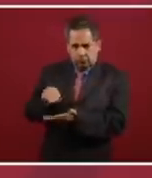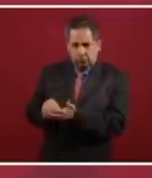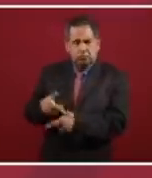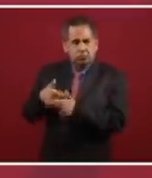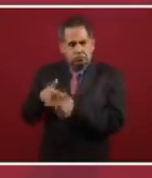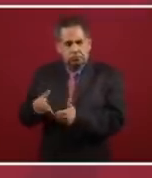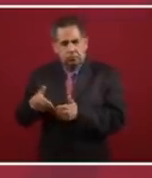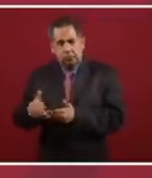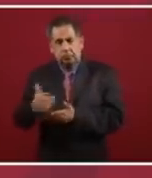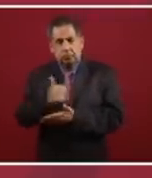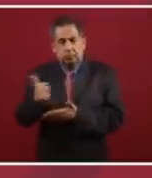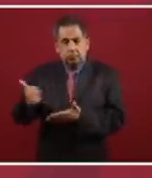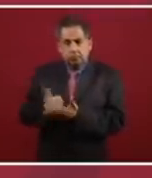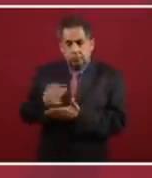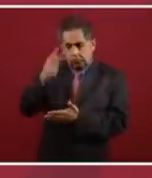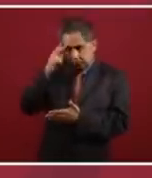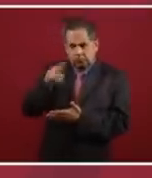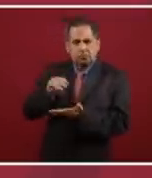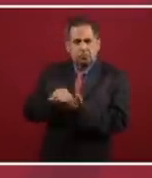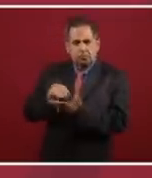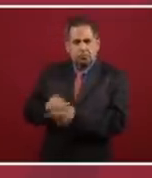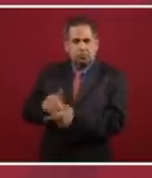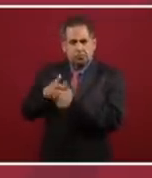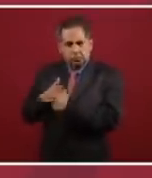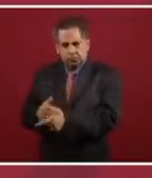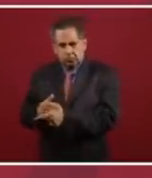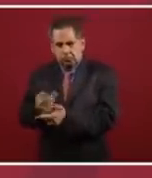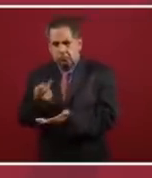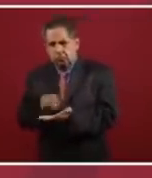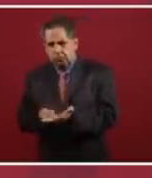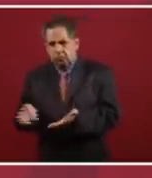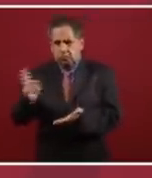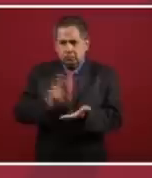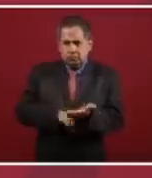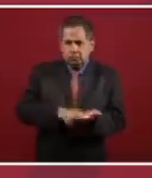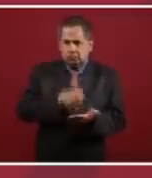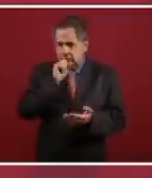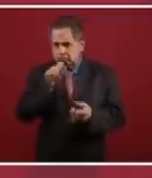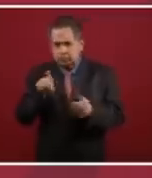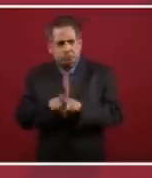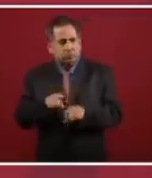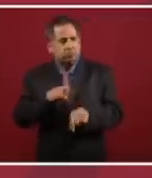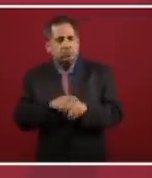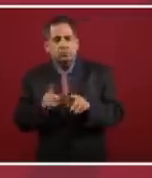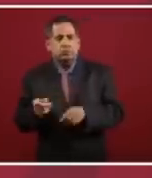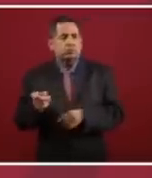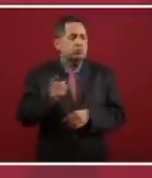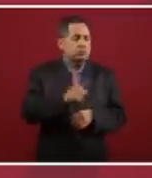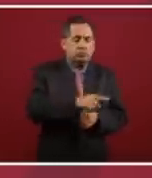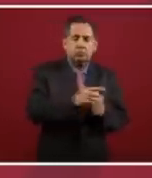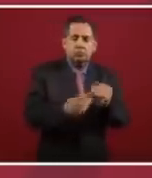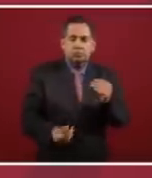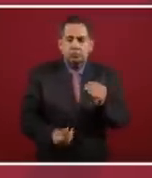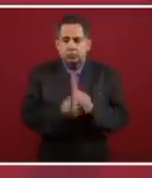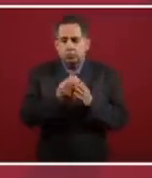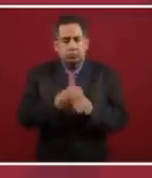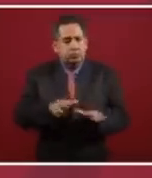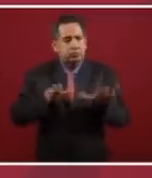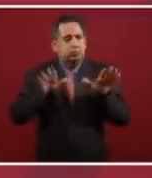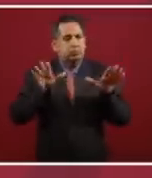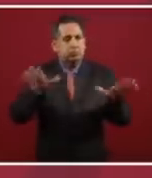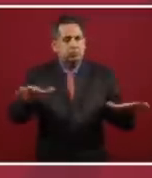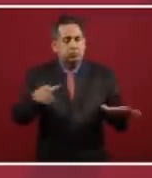aeropuerto de la Ciudad de México y al mismo tiempo se va a crear este